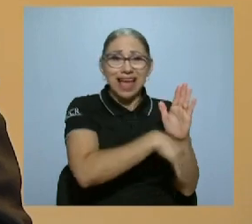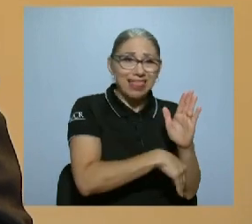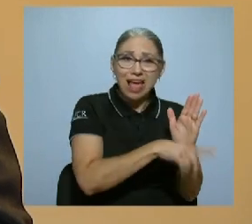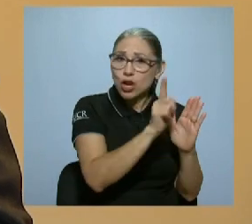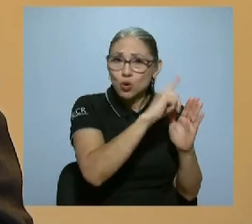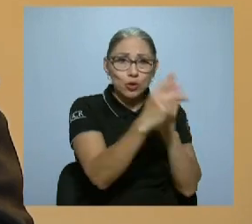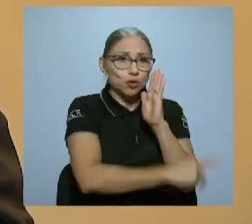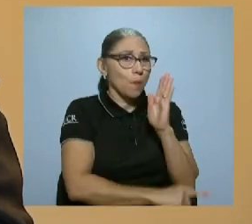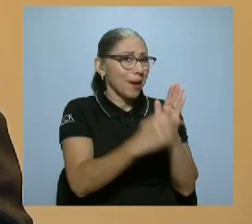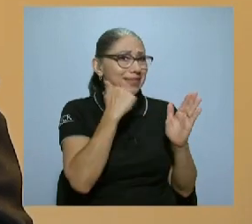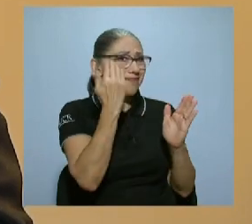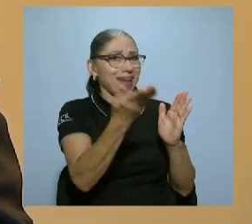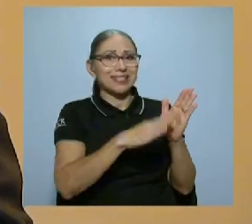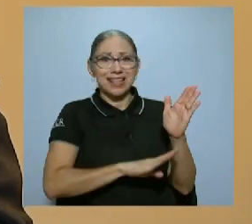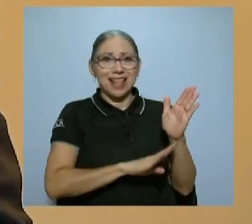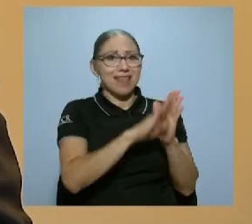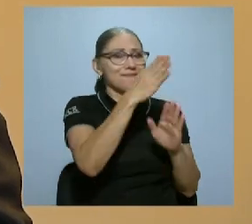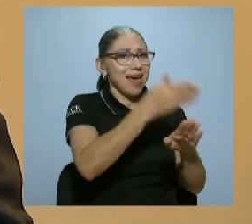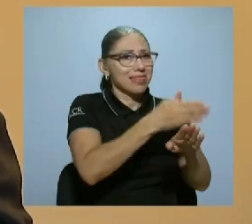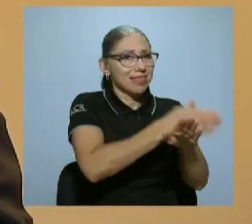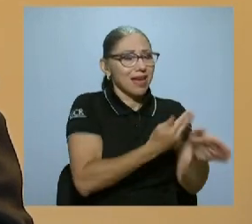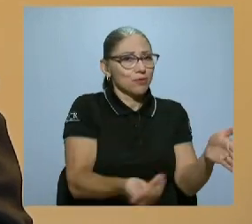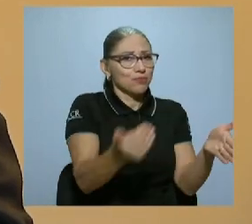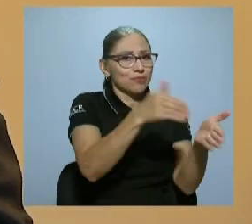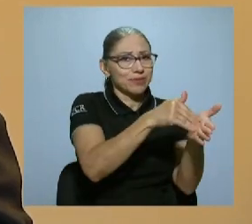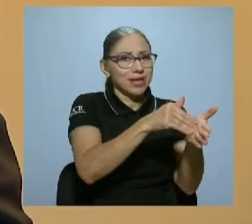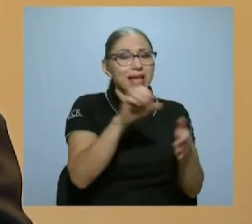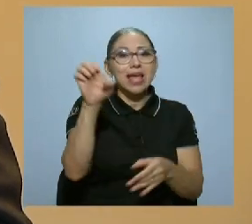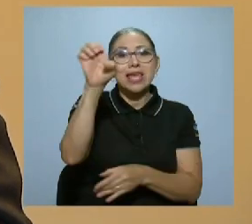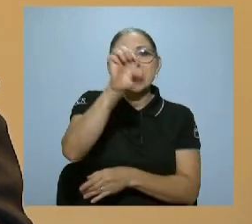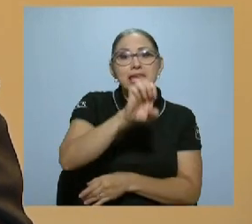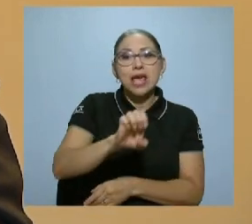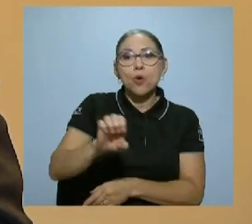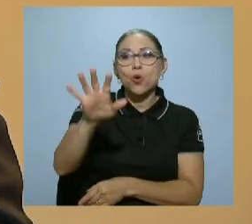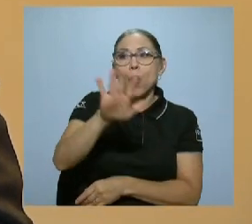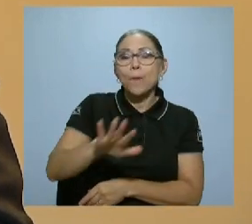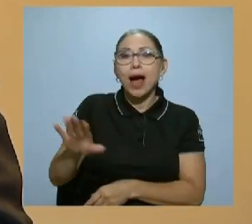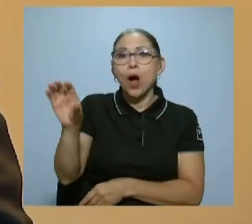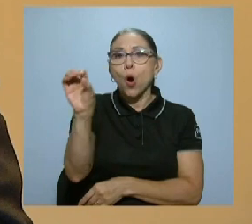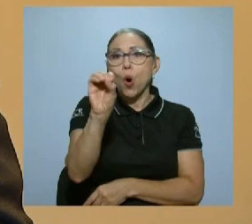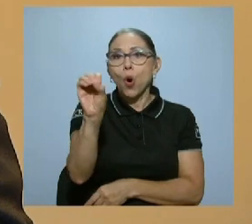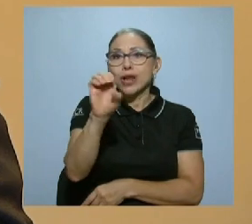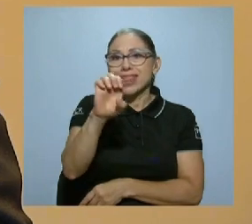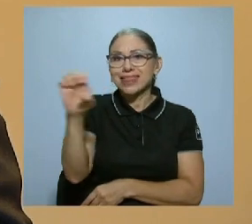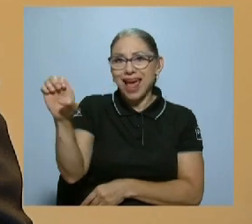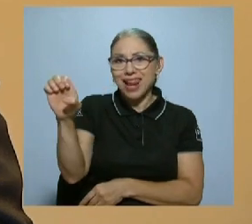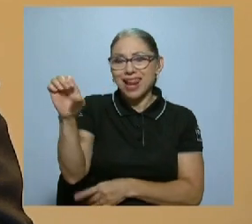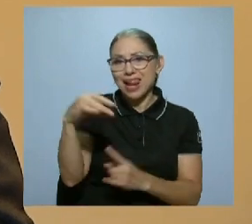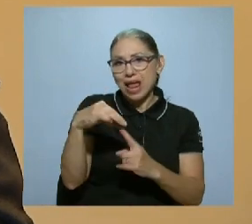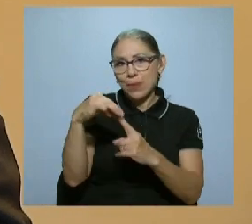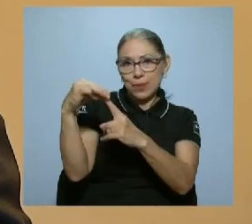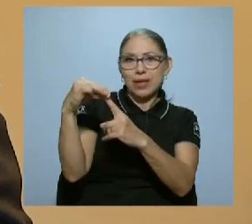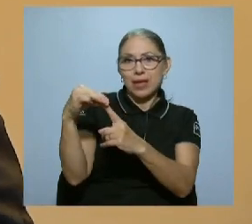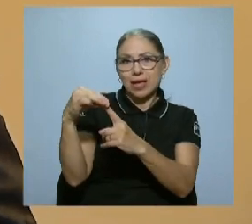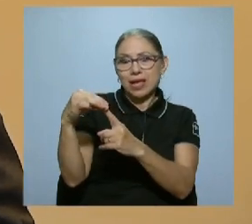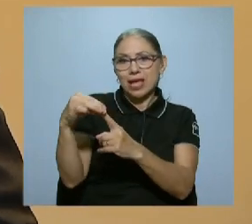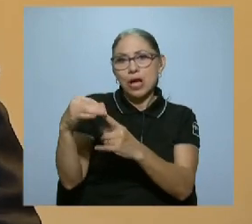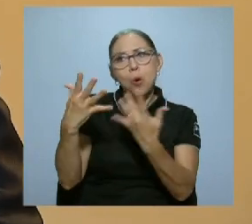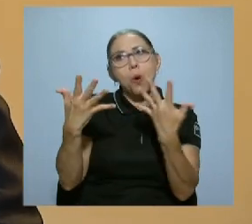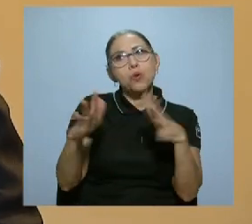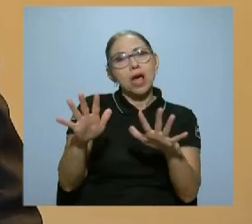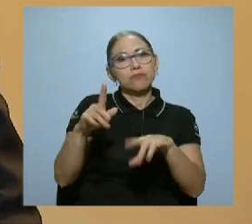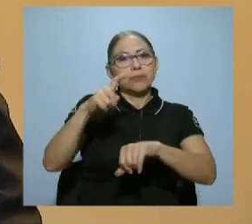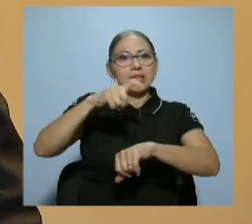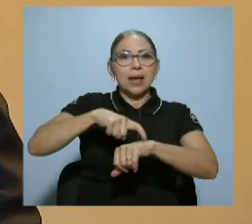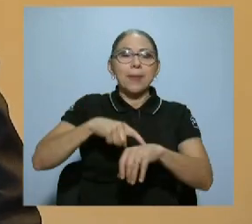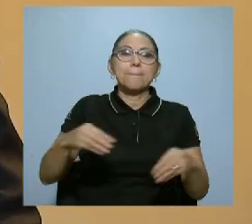levantar. Y Europa Oriental particularmente ha entrado en una etapa muchísimo más